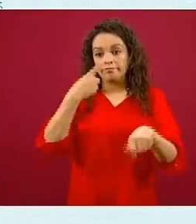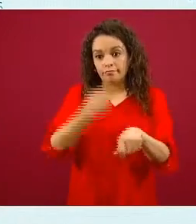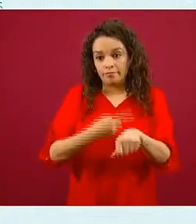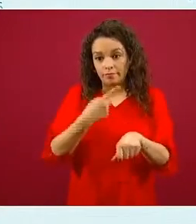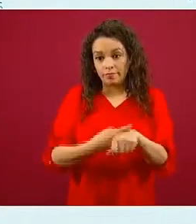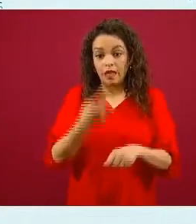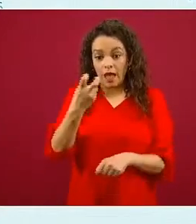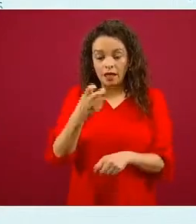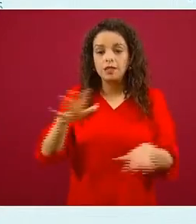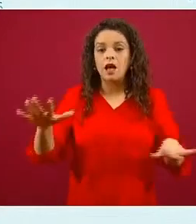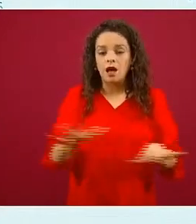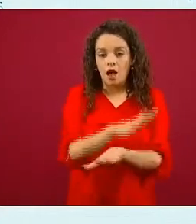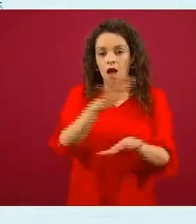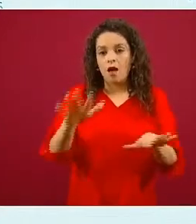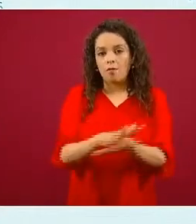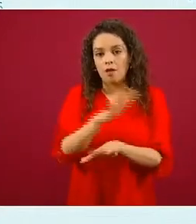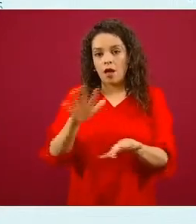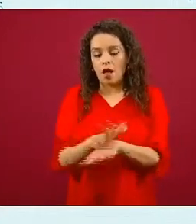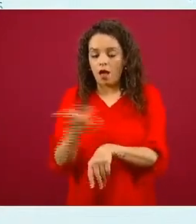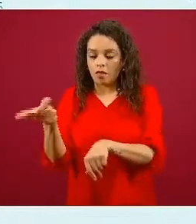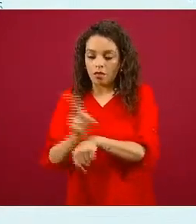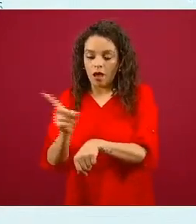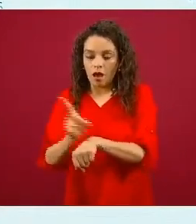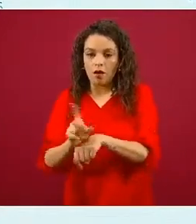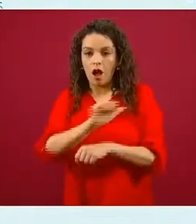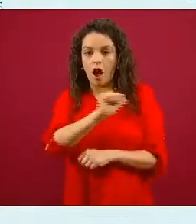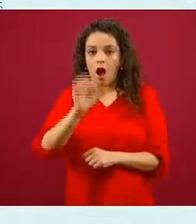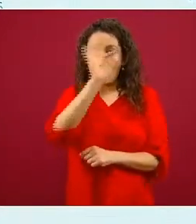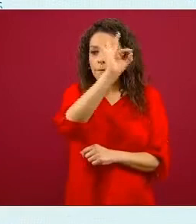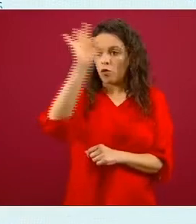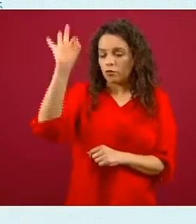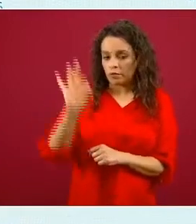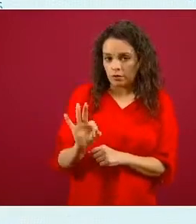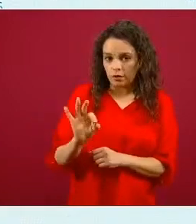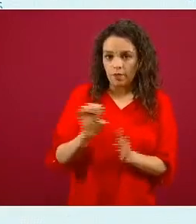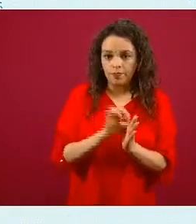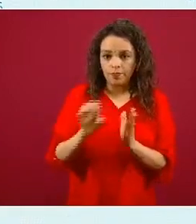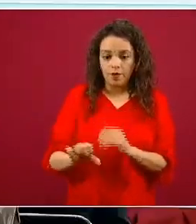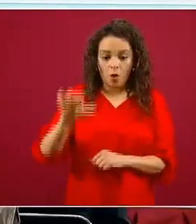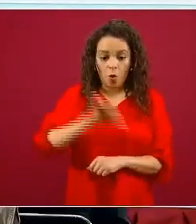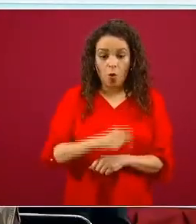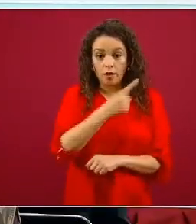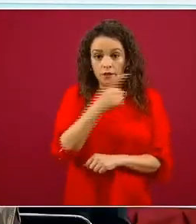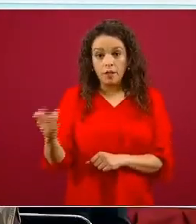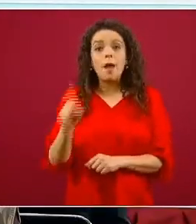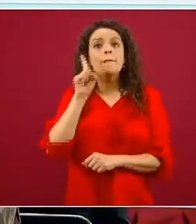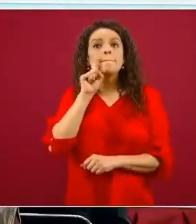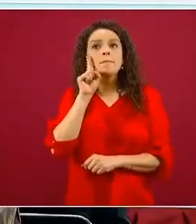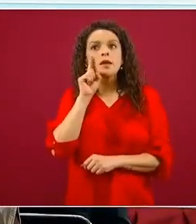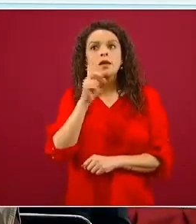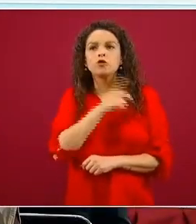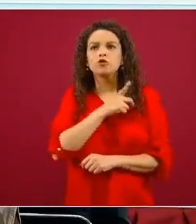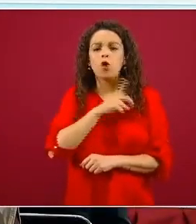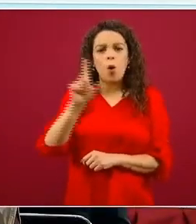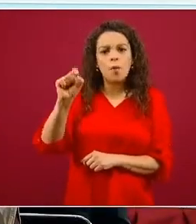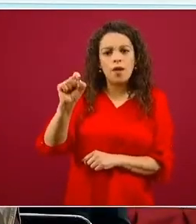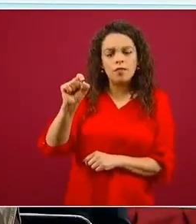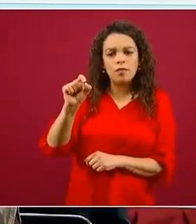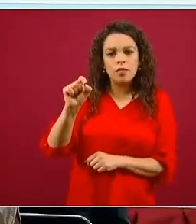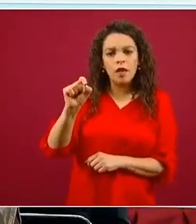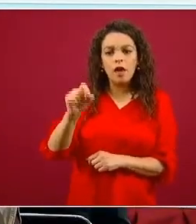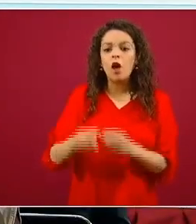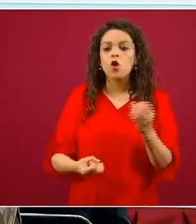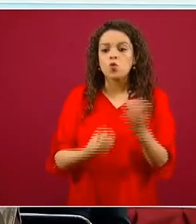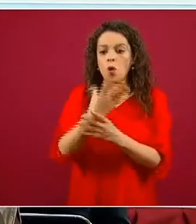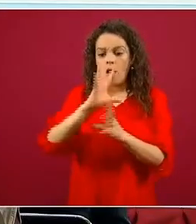cambio diario del porcentaje. Si hoy día tuve 100 casos y mañana solamente confirmo 20, mi nuevo total